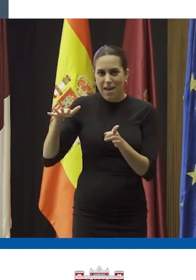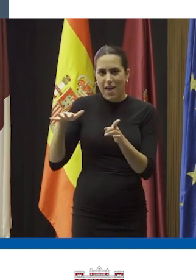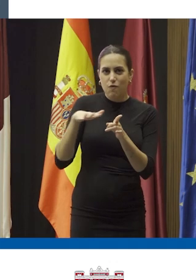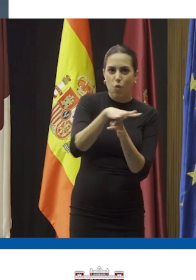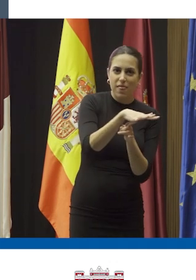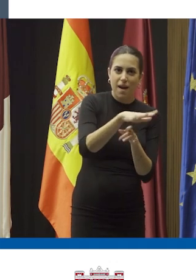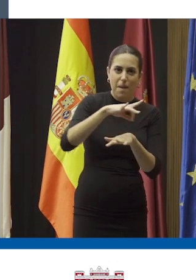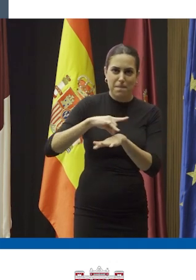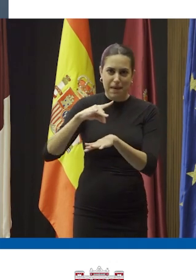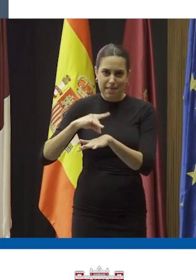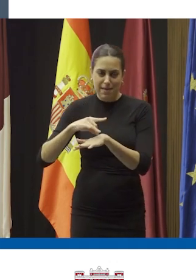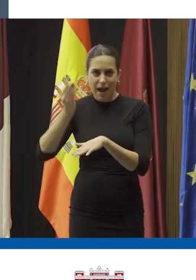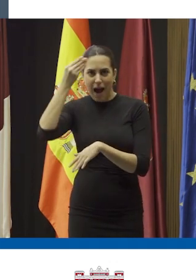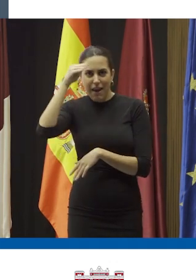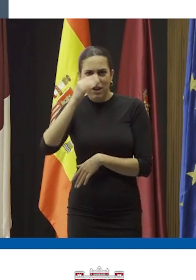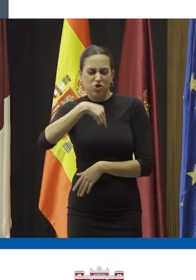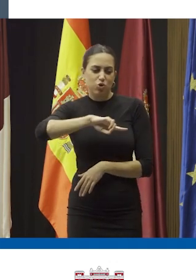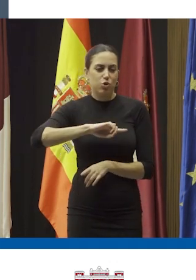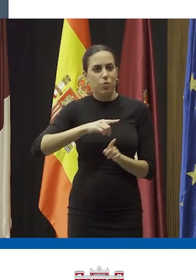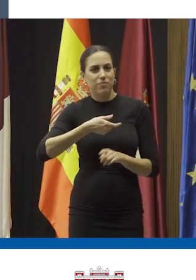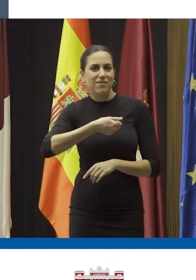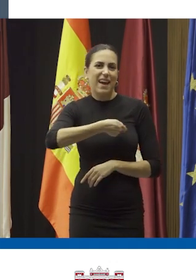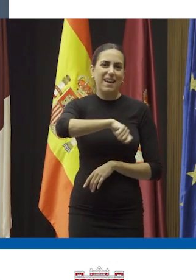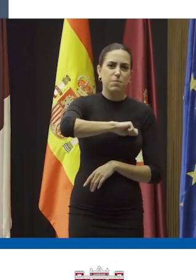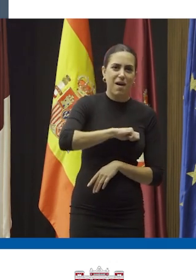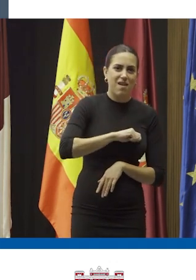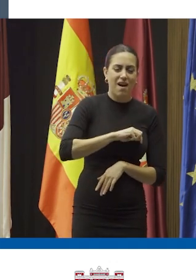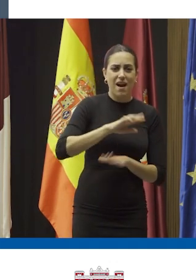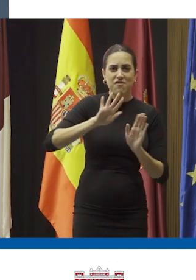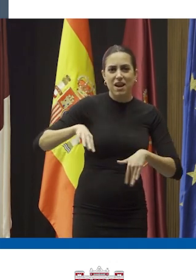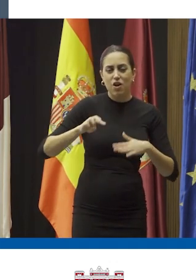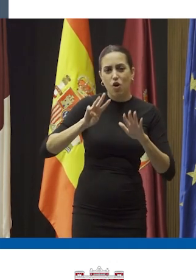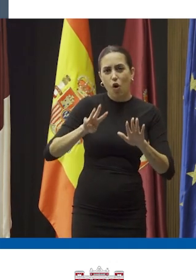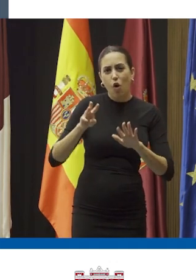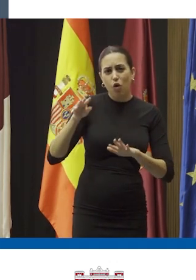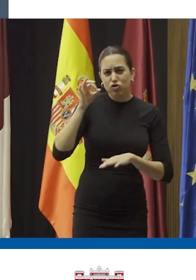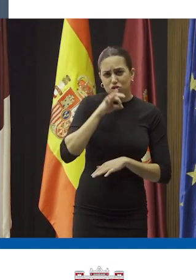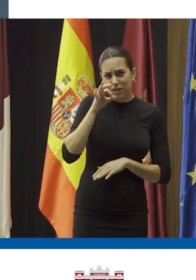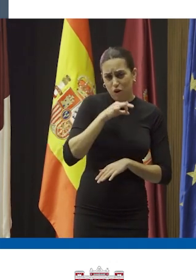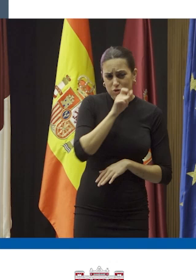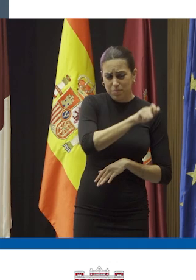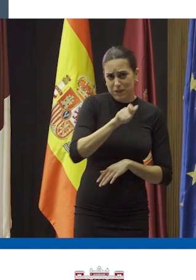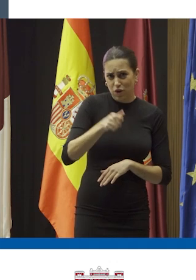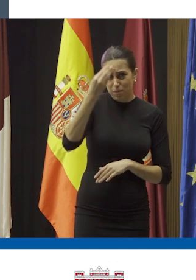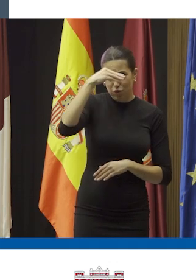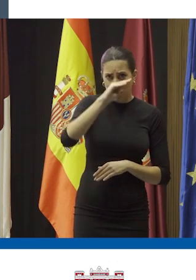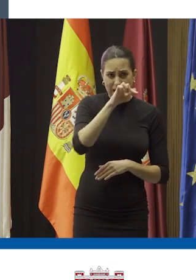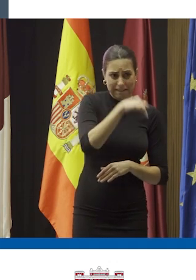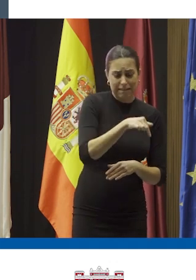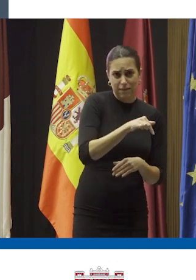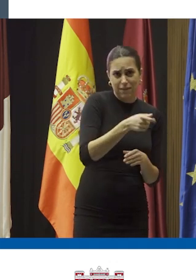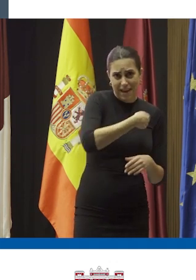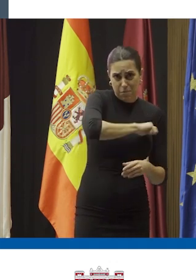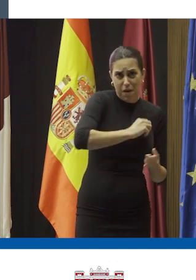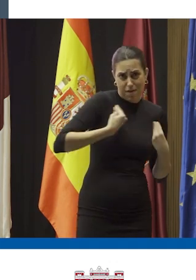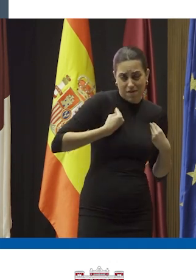Entre nosotros, sobre todo los españoles en España, 8 siglos de presencia musulmana en España, hemos de darles un cierto